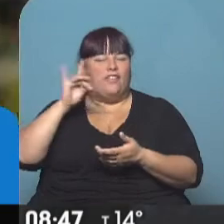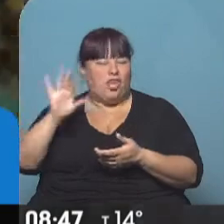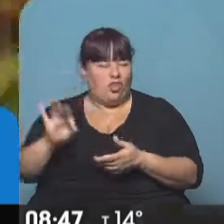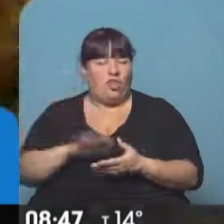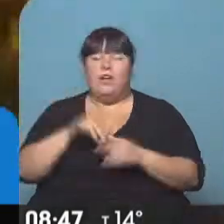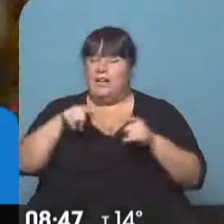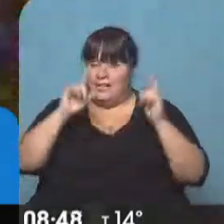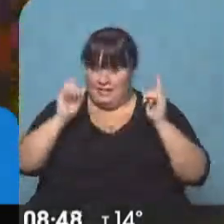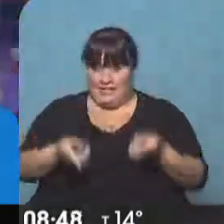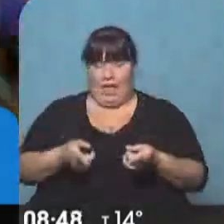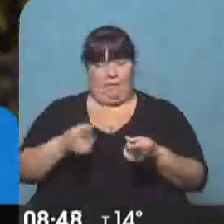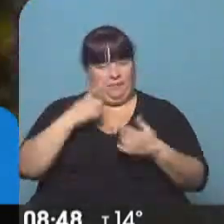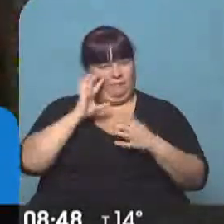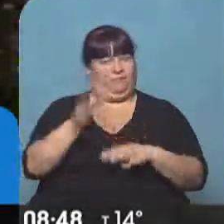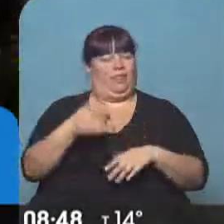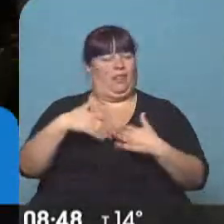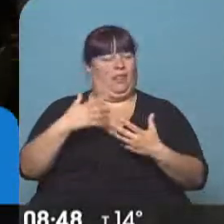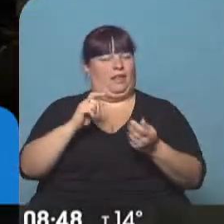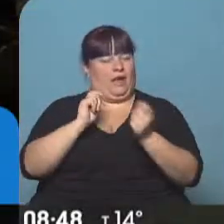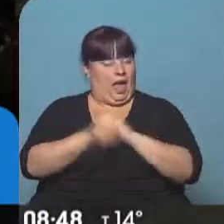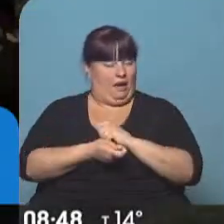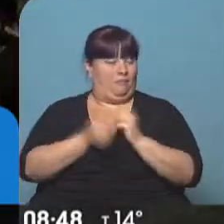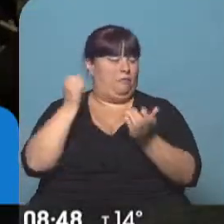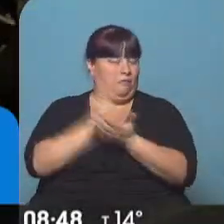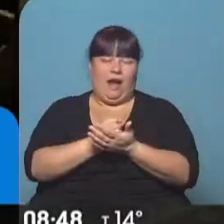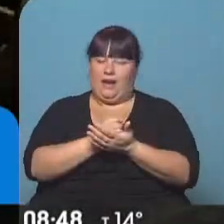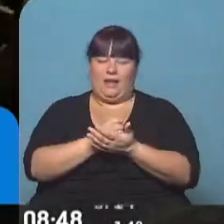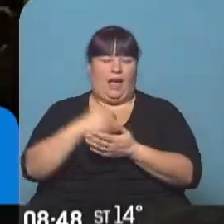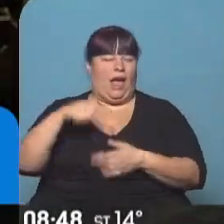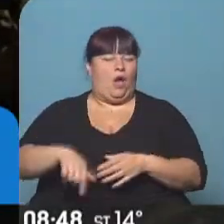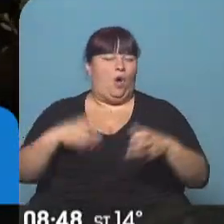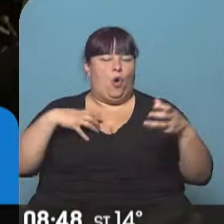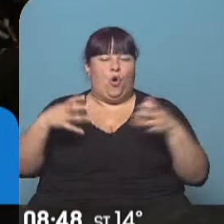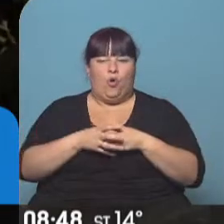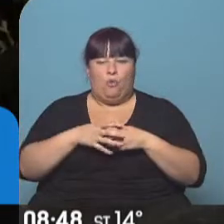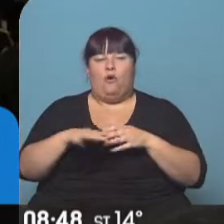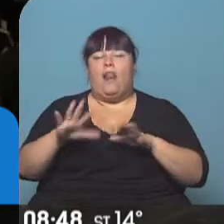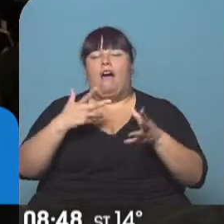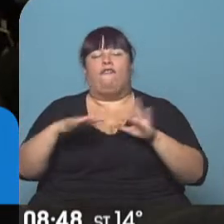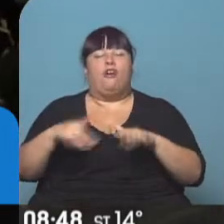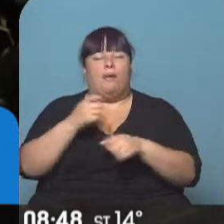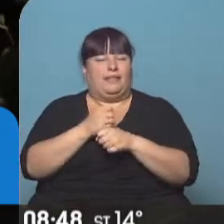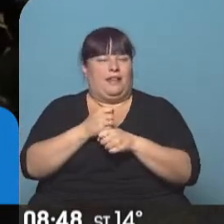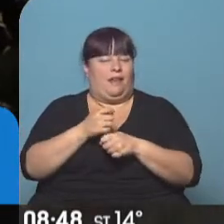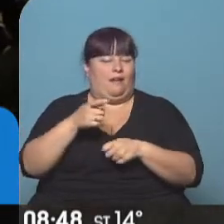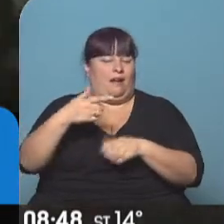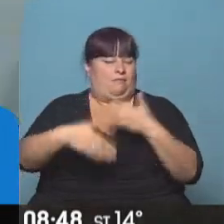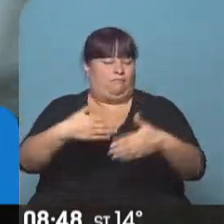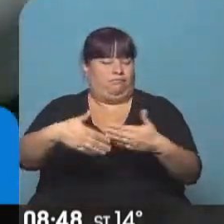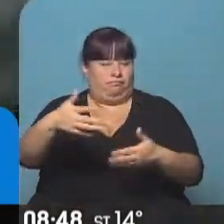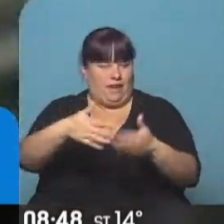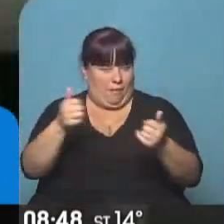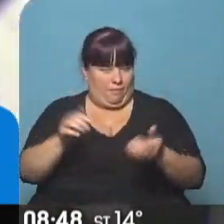eso también va a marcar y va a asignar a nuestro frente en las acciones que van a proseguir